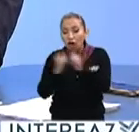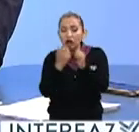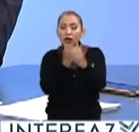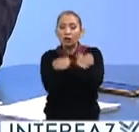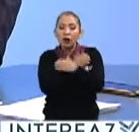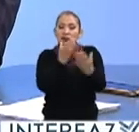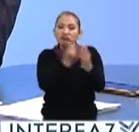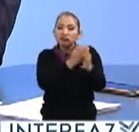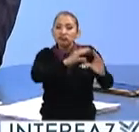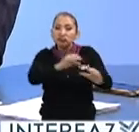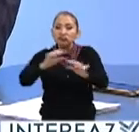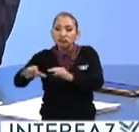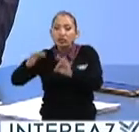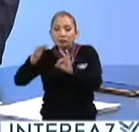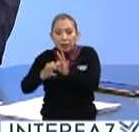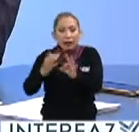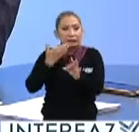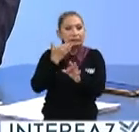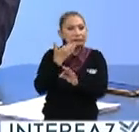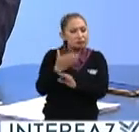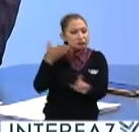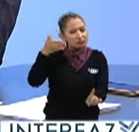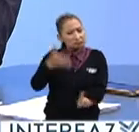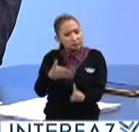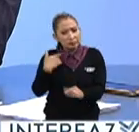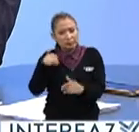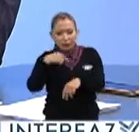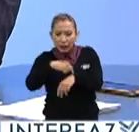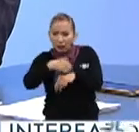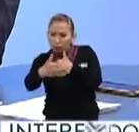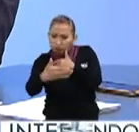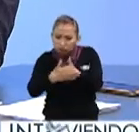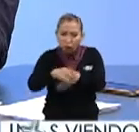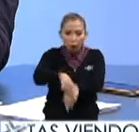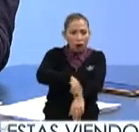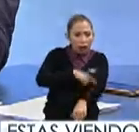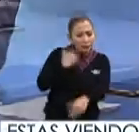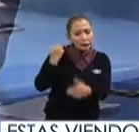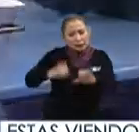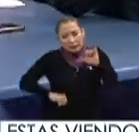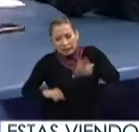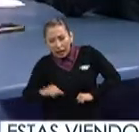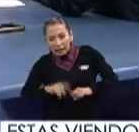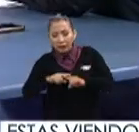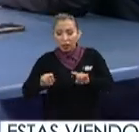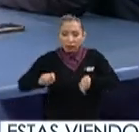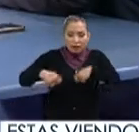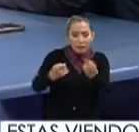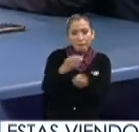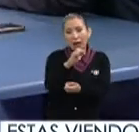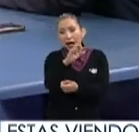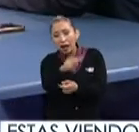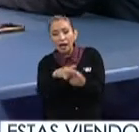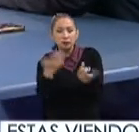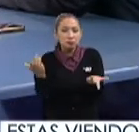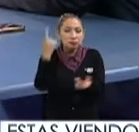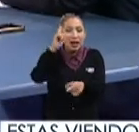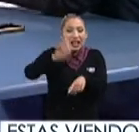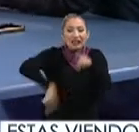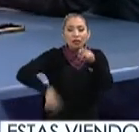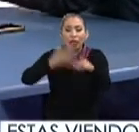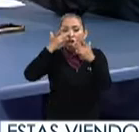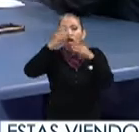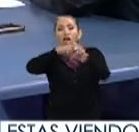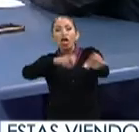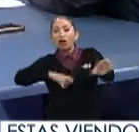educación eficiente, concreta, a corto, mediano y largo plazo, donde existan posibilidades de becas, donde exista para revertir la deserción,